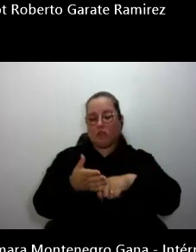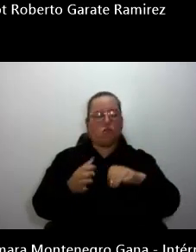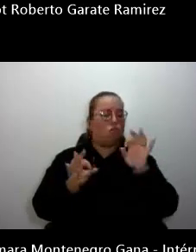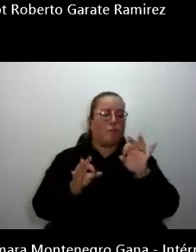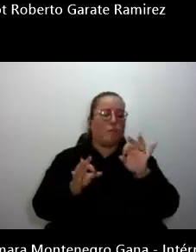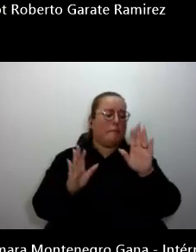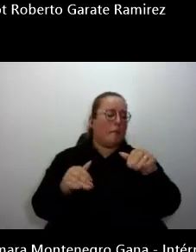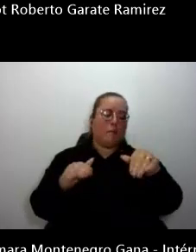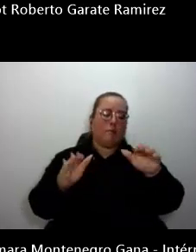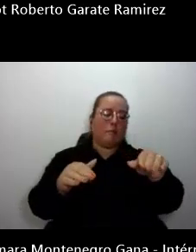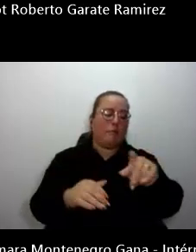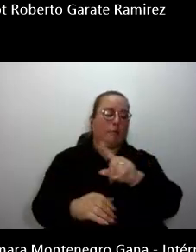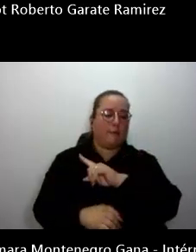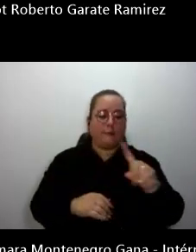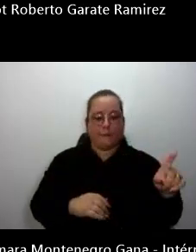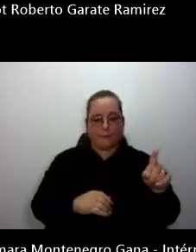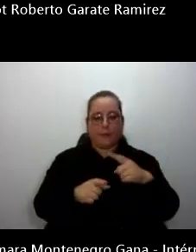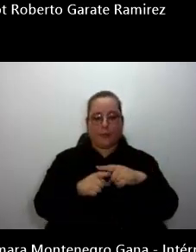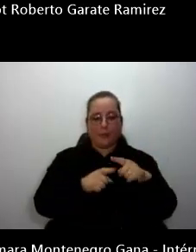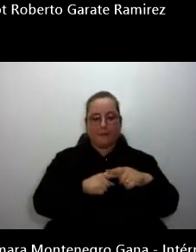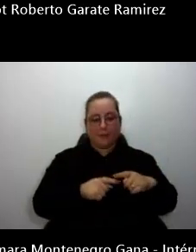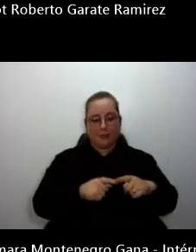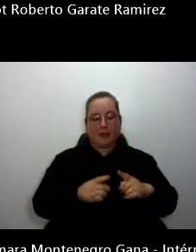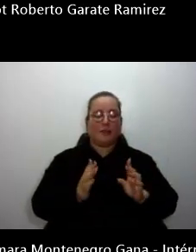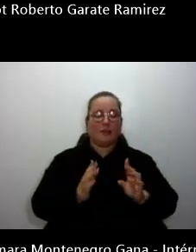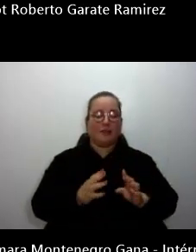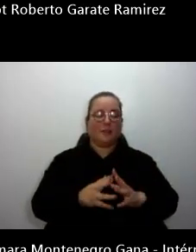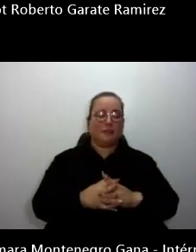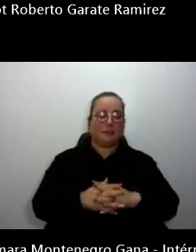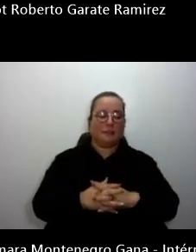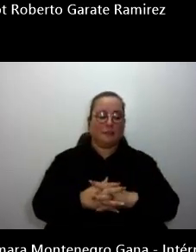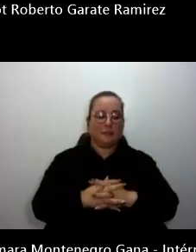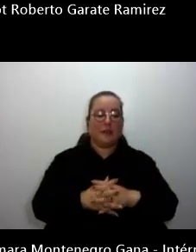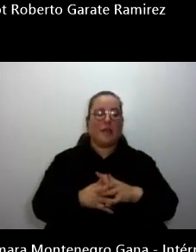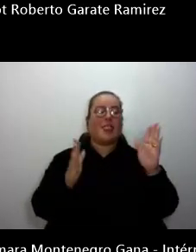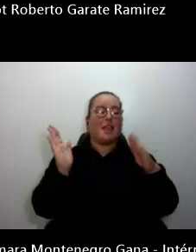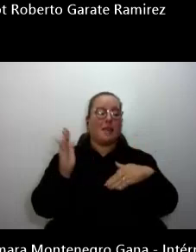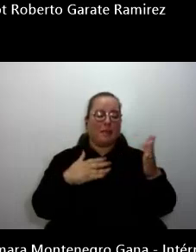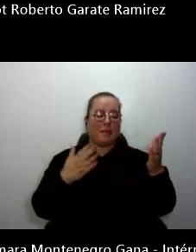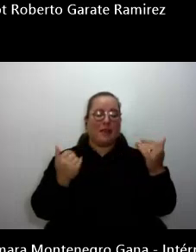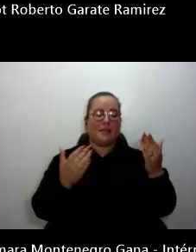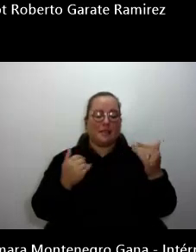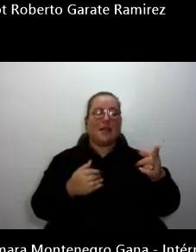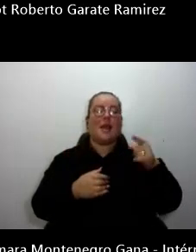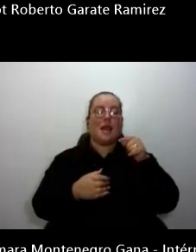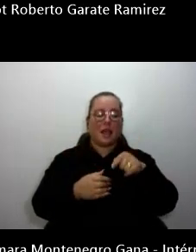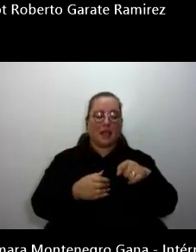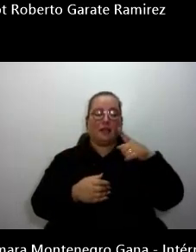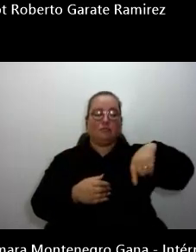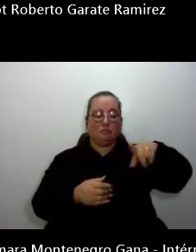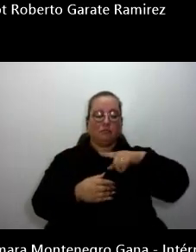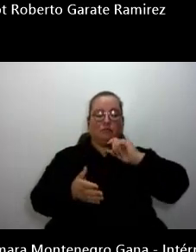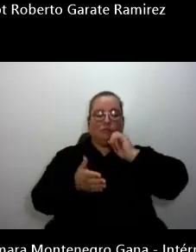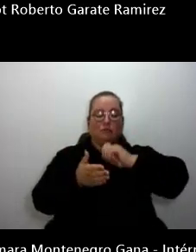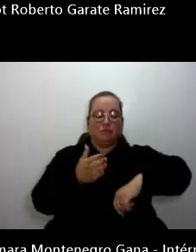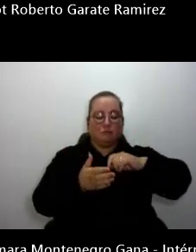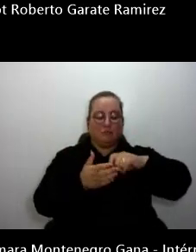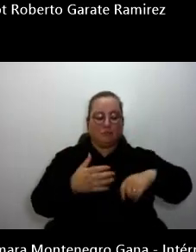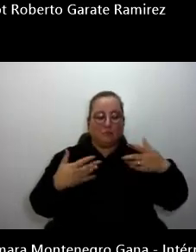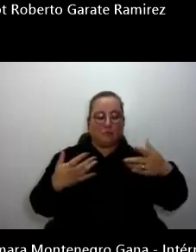establecimientos, ¿cierto?, que tienen ciertos estudiantes con ciertos diagnósticos. Dependiendo de las necesidades son las contrataciones que se realizan. Por lo tanto,